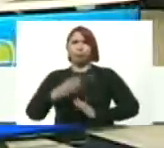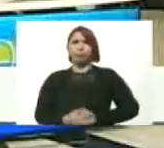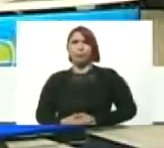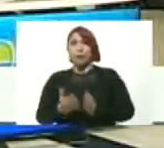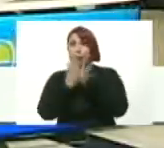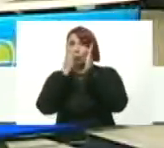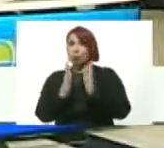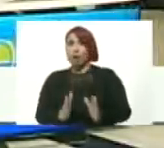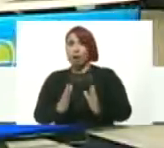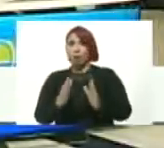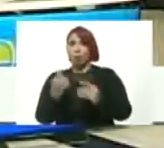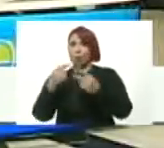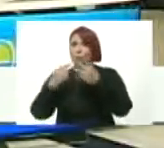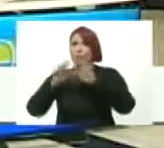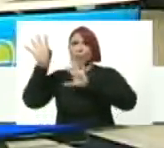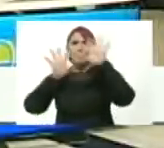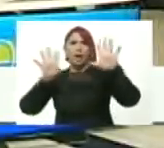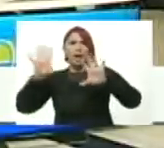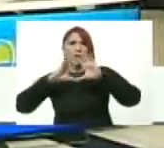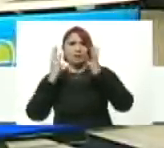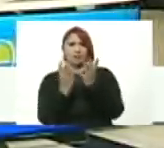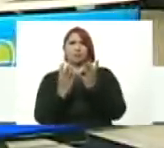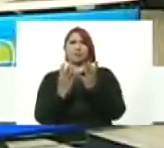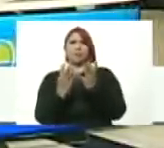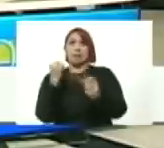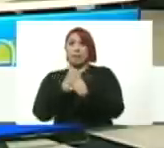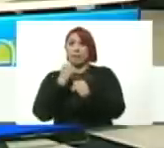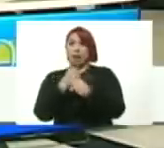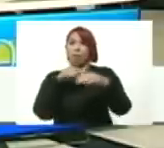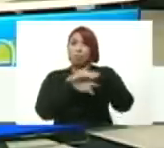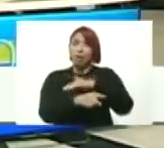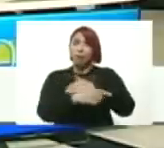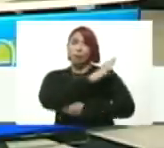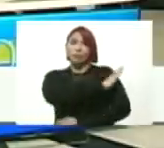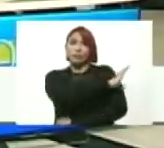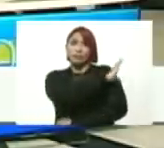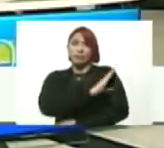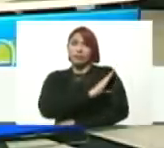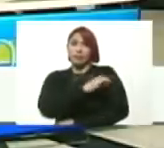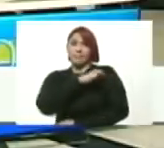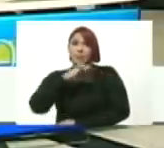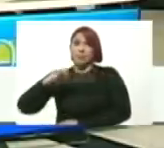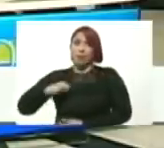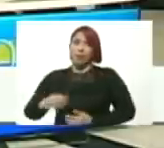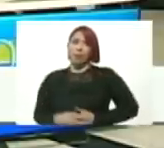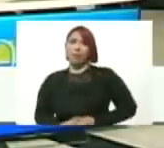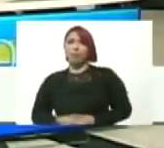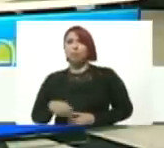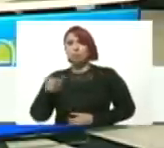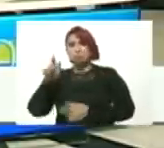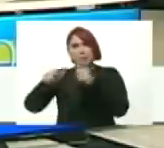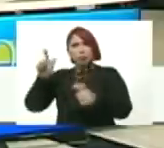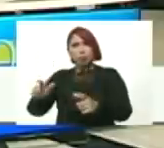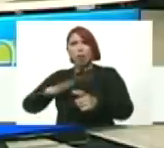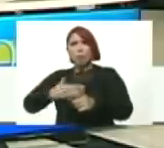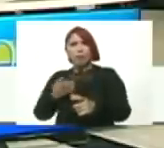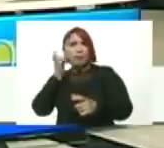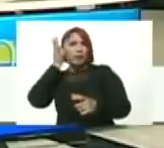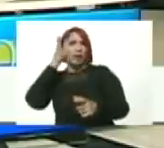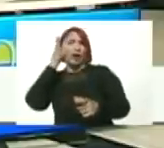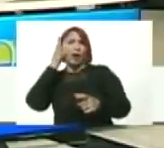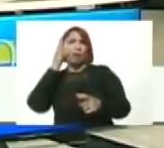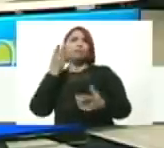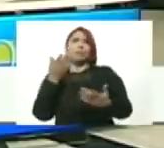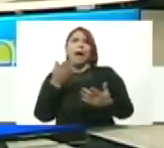y trabajan en las clínicas privadas bueno ellos perfectamente se puede crear el sistema de consulta